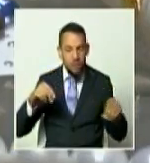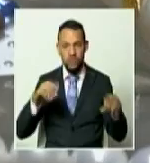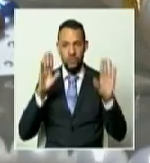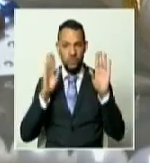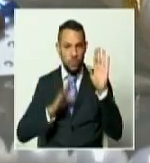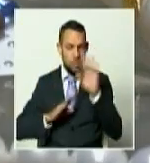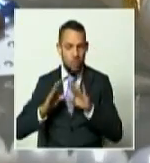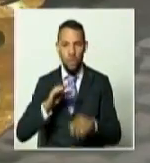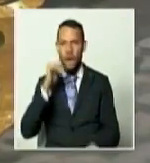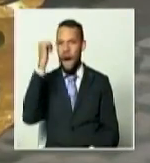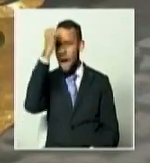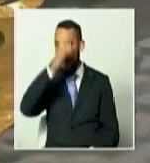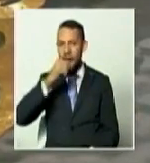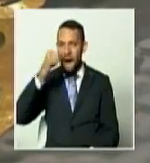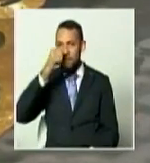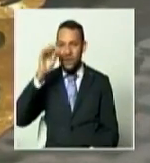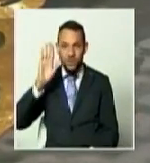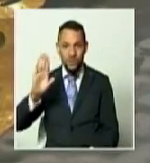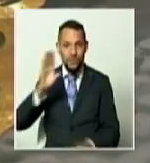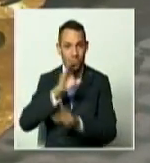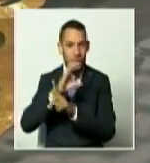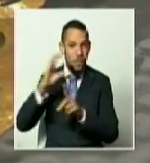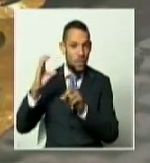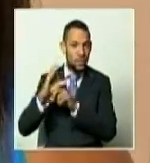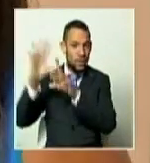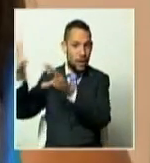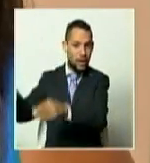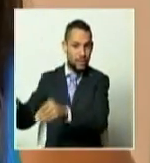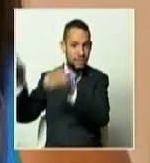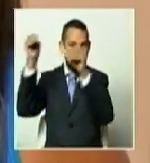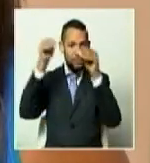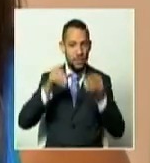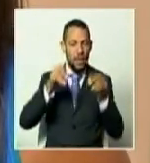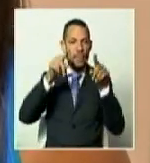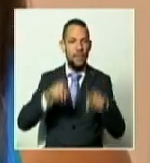tendencia africana, un poco del toque también indígena